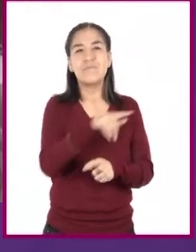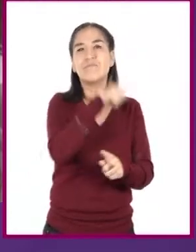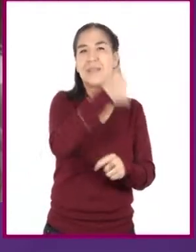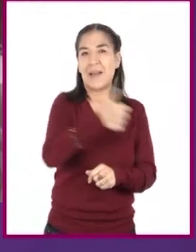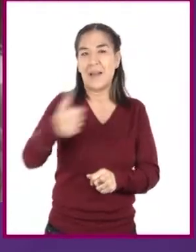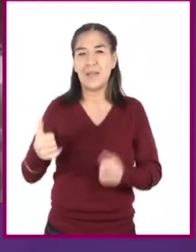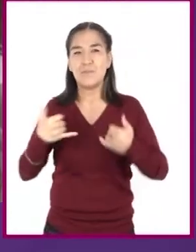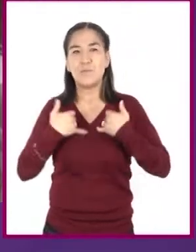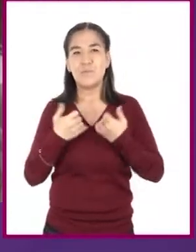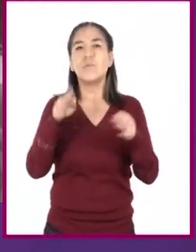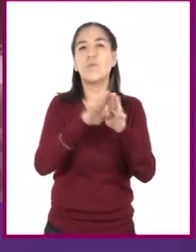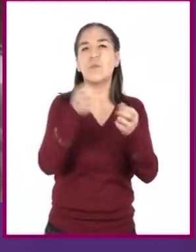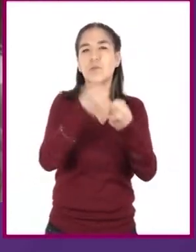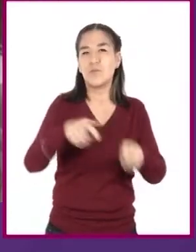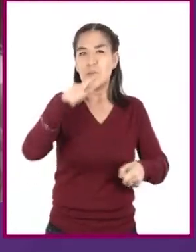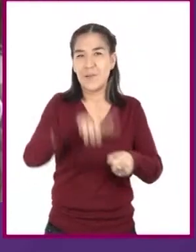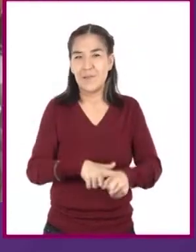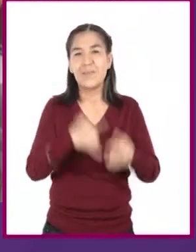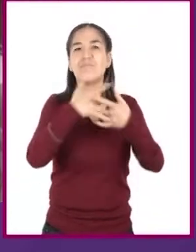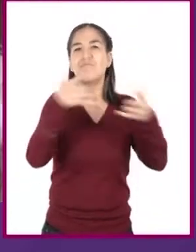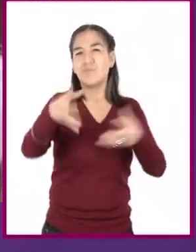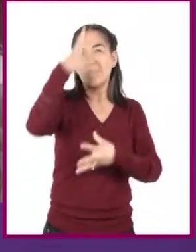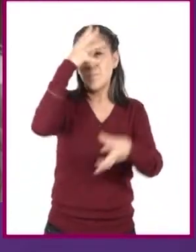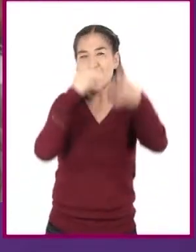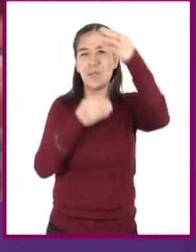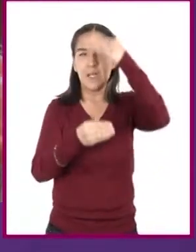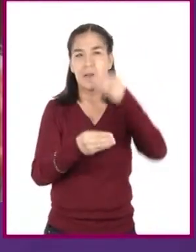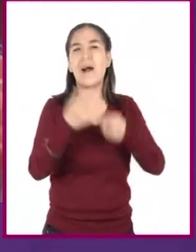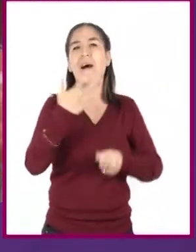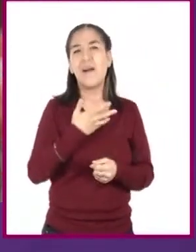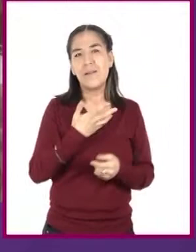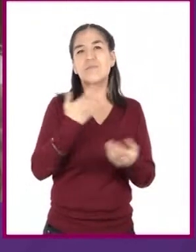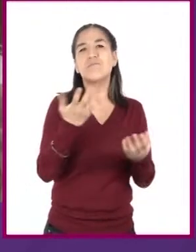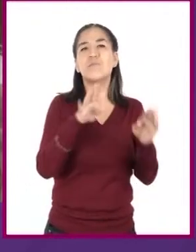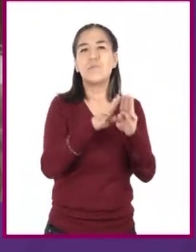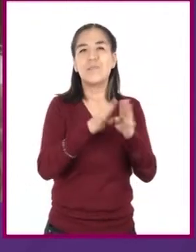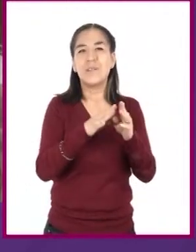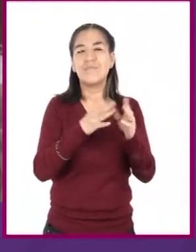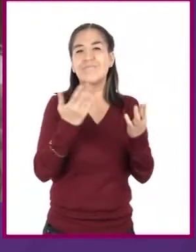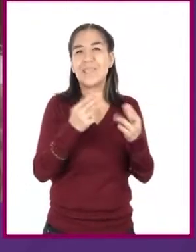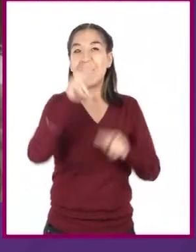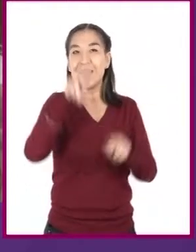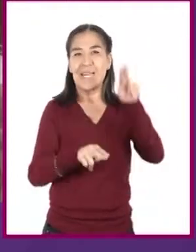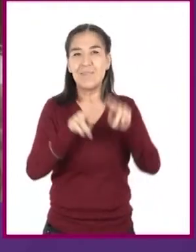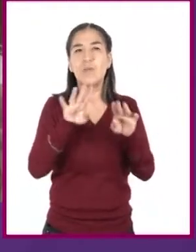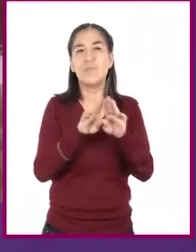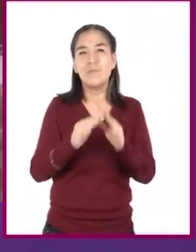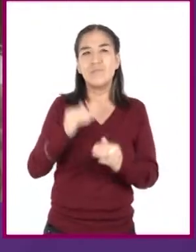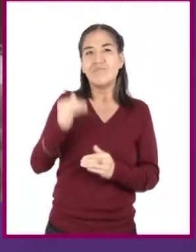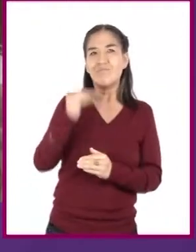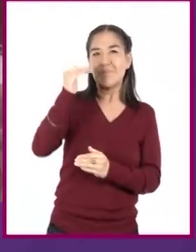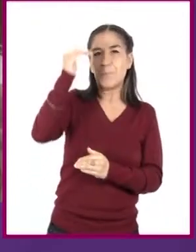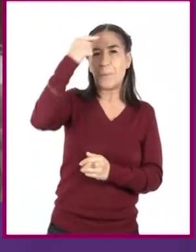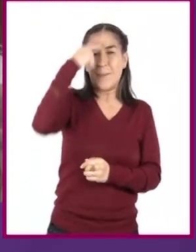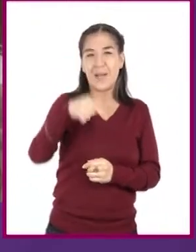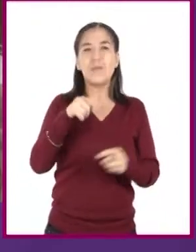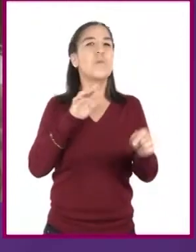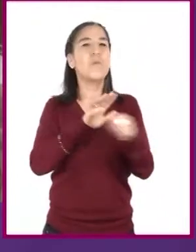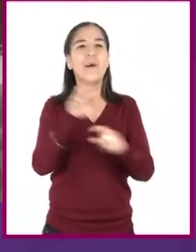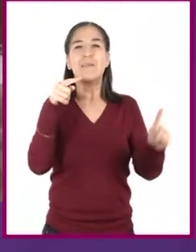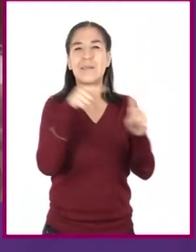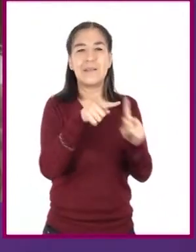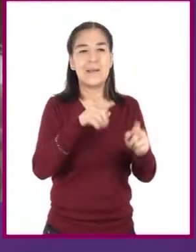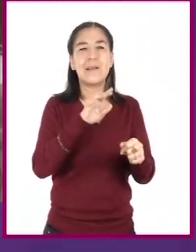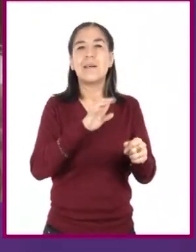construida social e históricamente y que hay ciertos parámetros que nos van a ayudar a ubicarla, sobre todo cuando